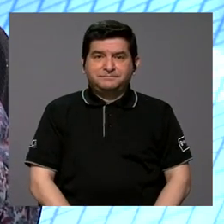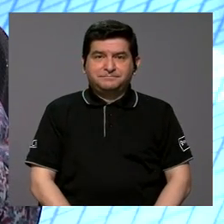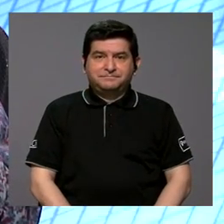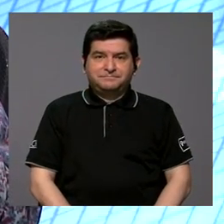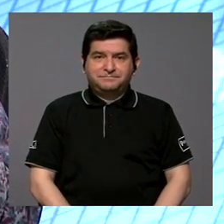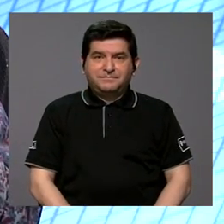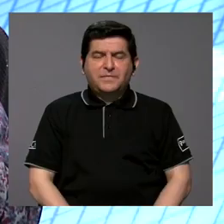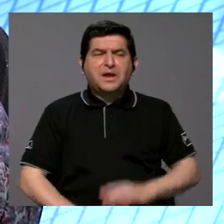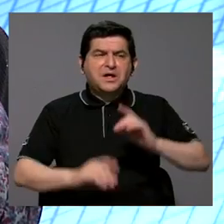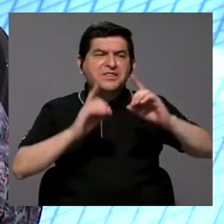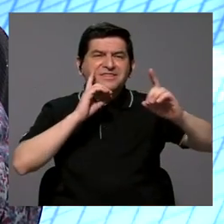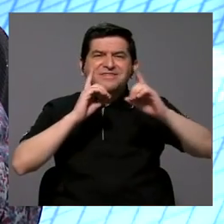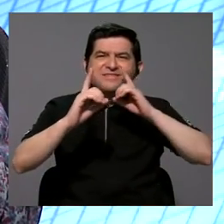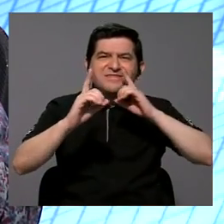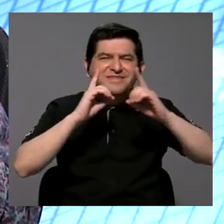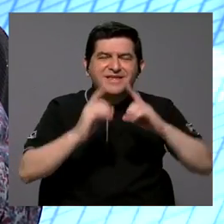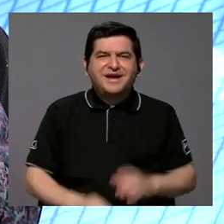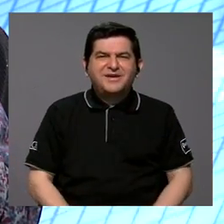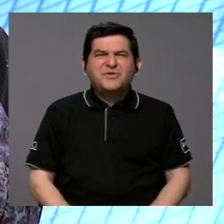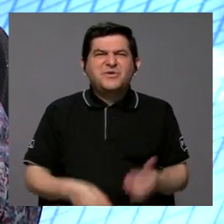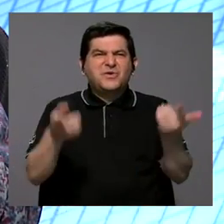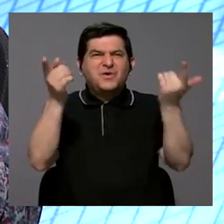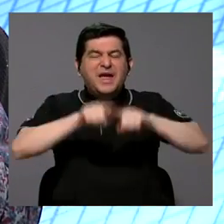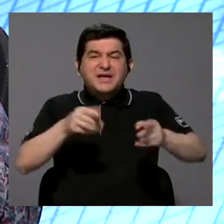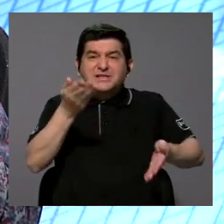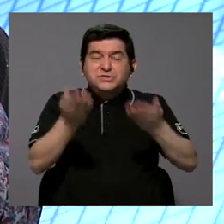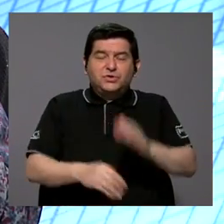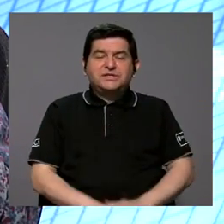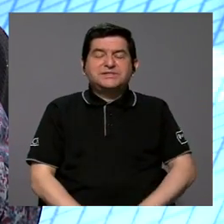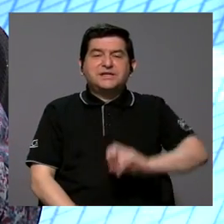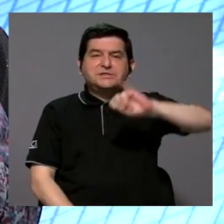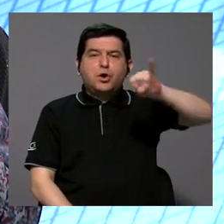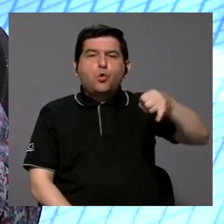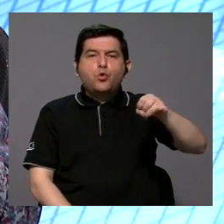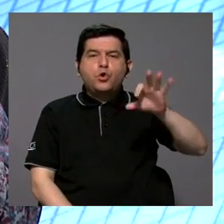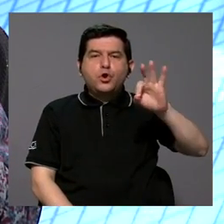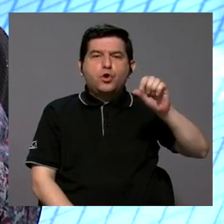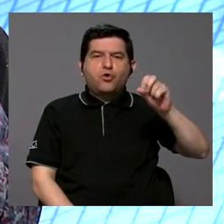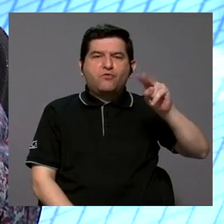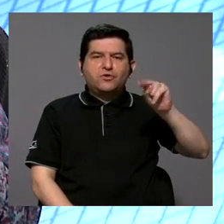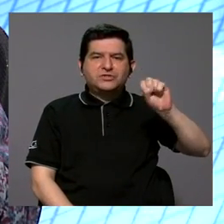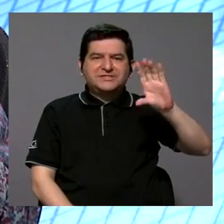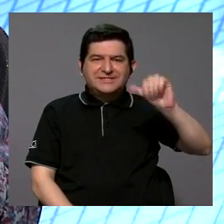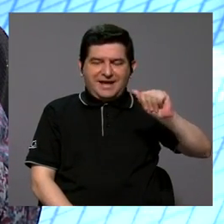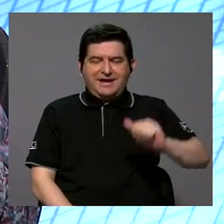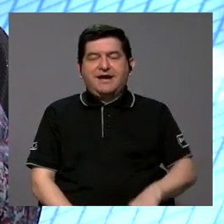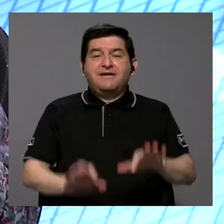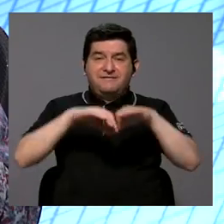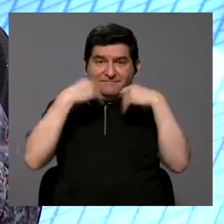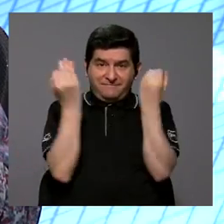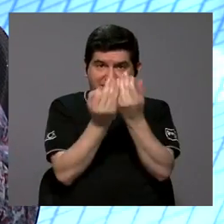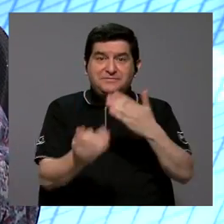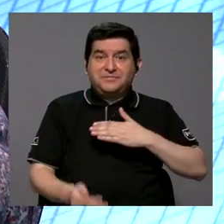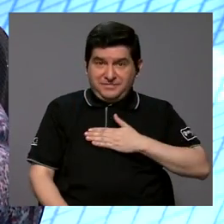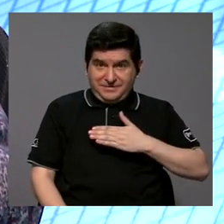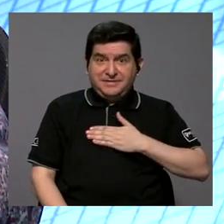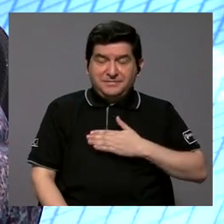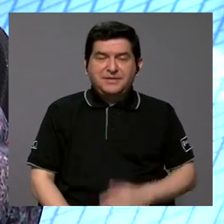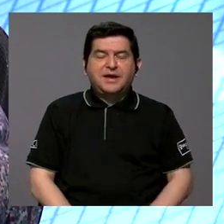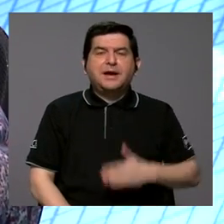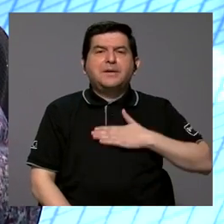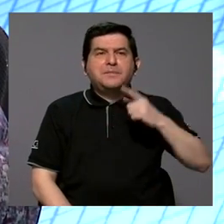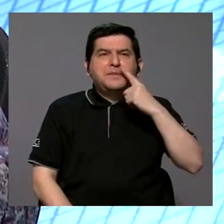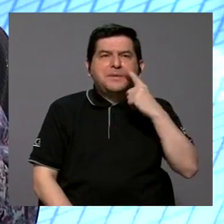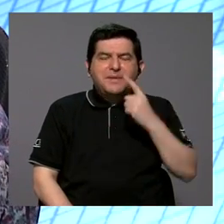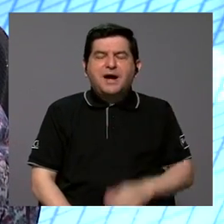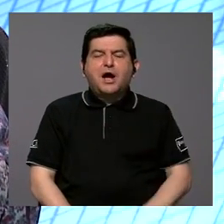Ha habido un diálogo acerca del hecho de que tal vez don Julio Fonseca es familiar mío. Mi padre se